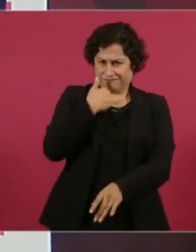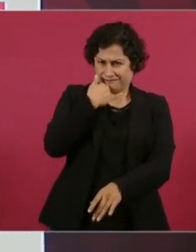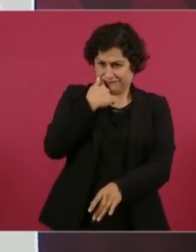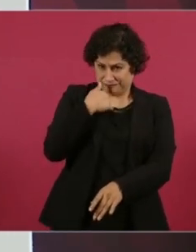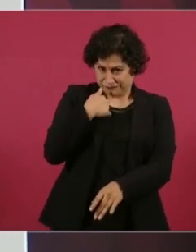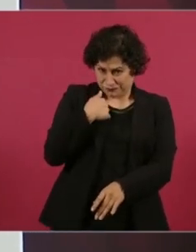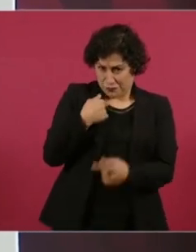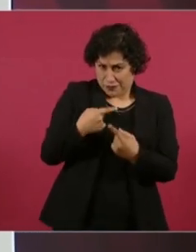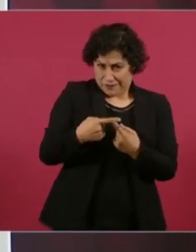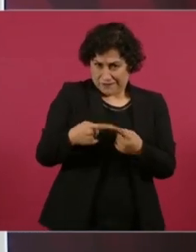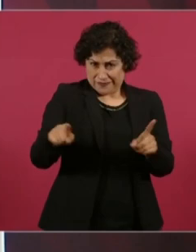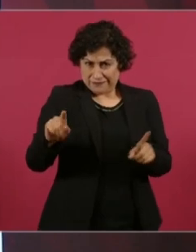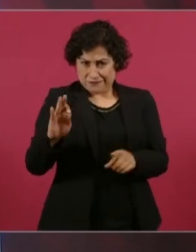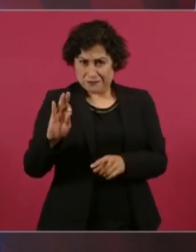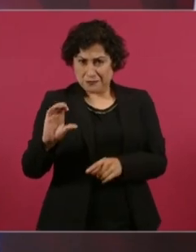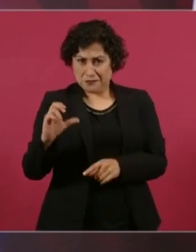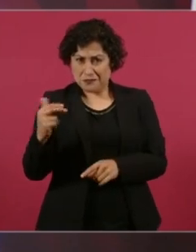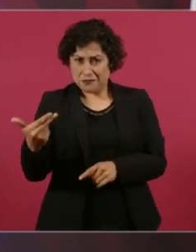sí,